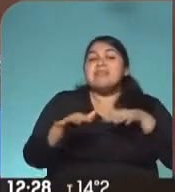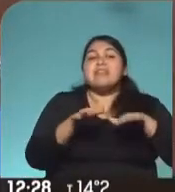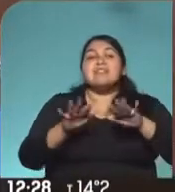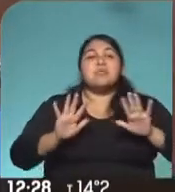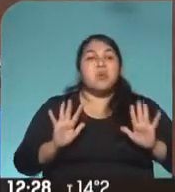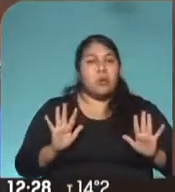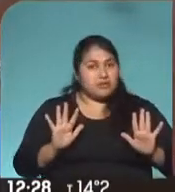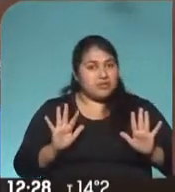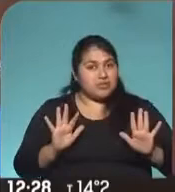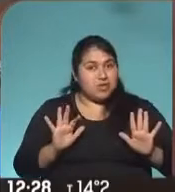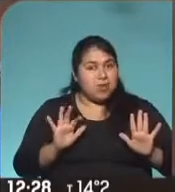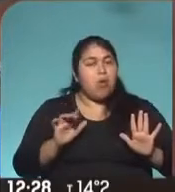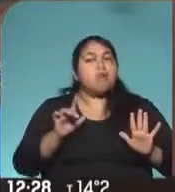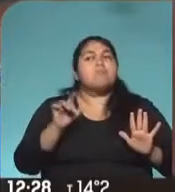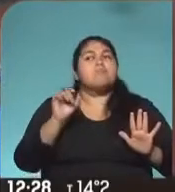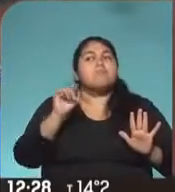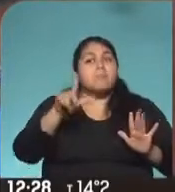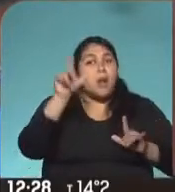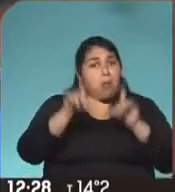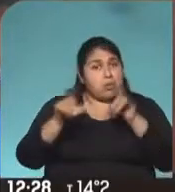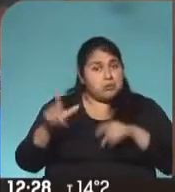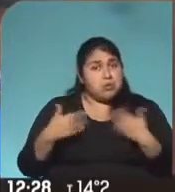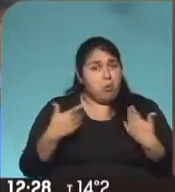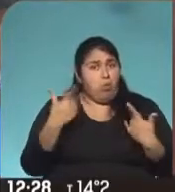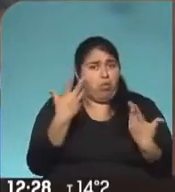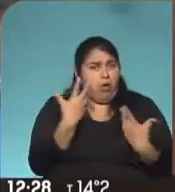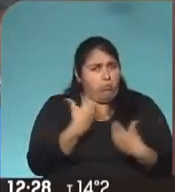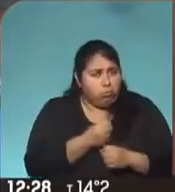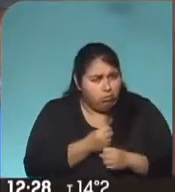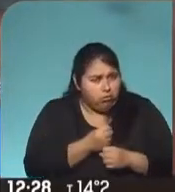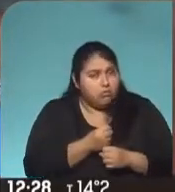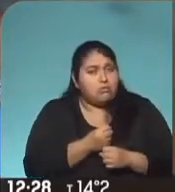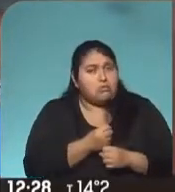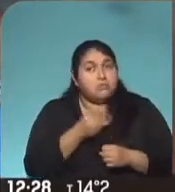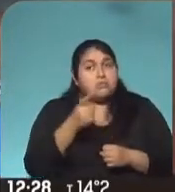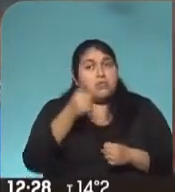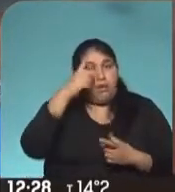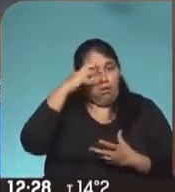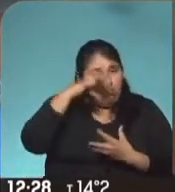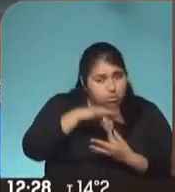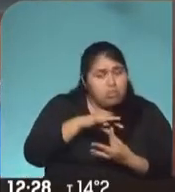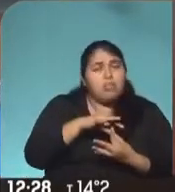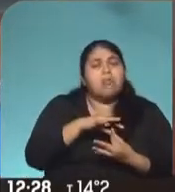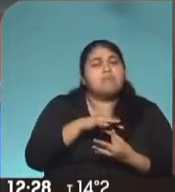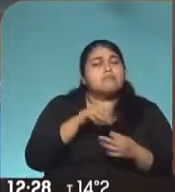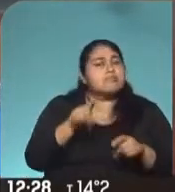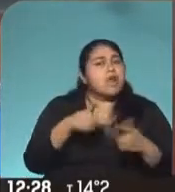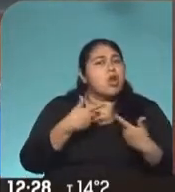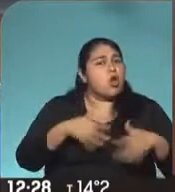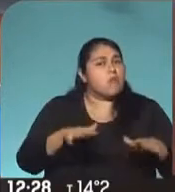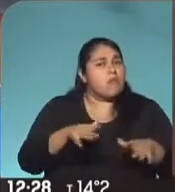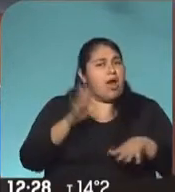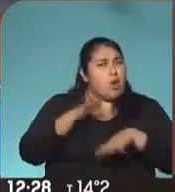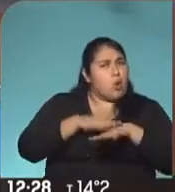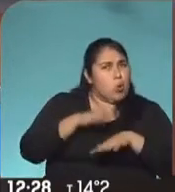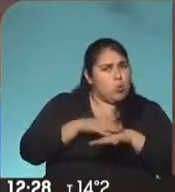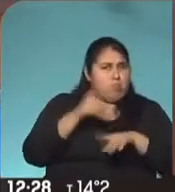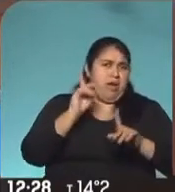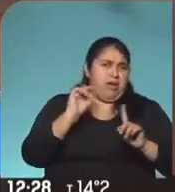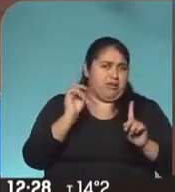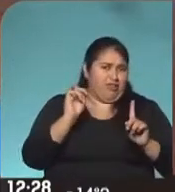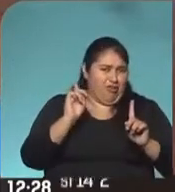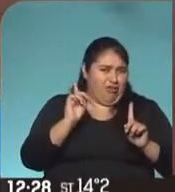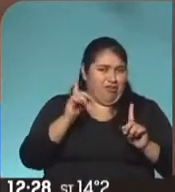veces a lo que trae el paciente hay pacientes que tienen depresión y la migraña y depresión es muy común pero no es causa efecto de cada diez personas